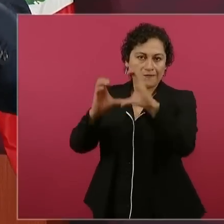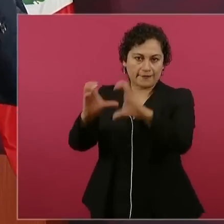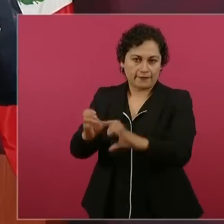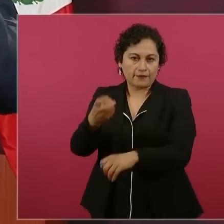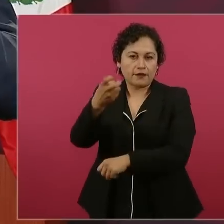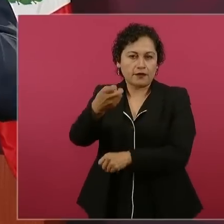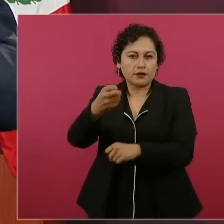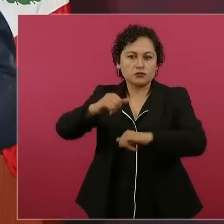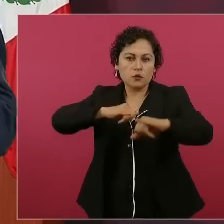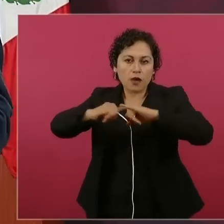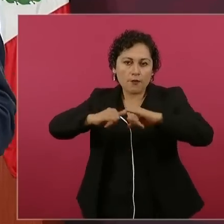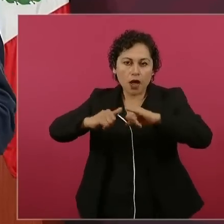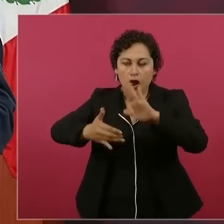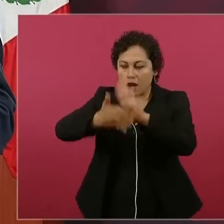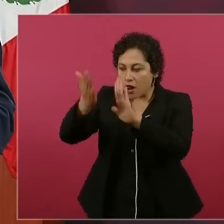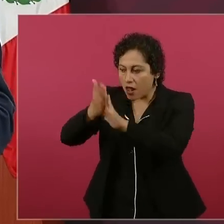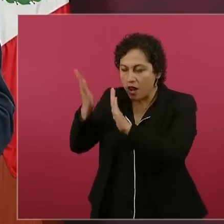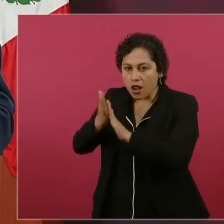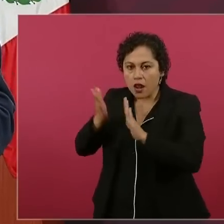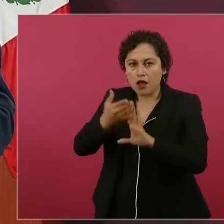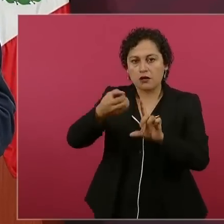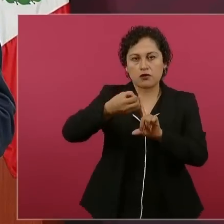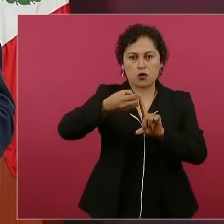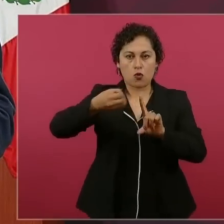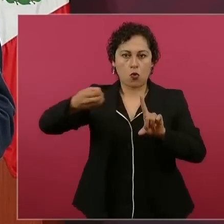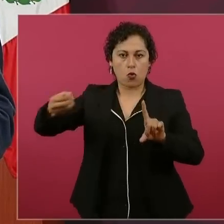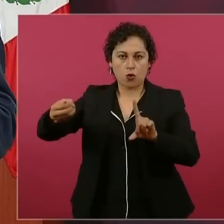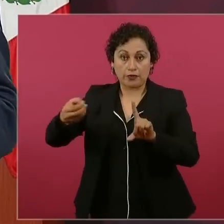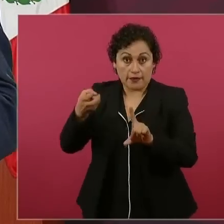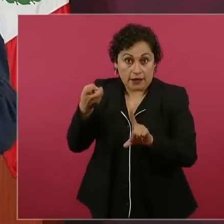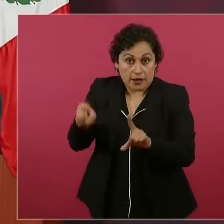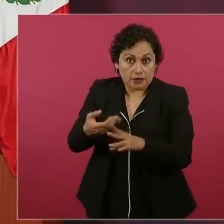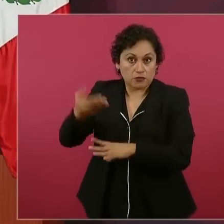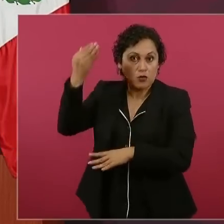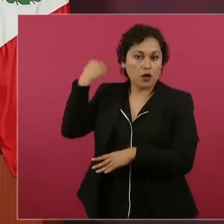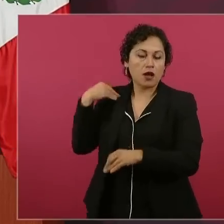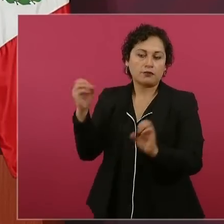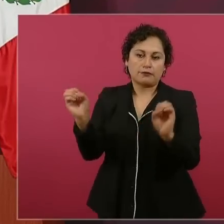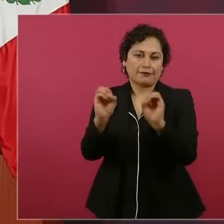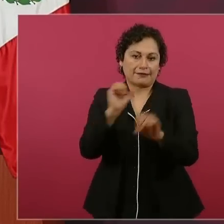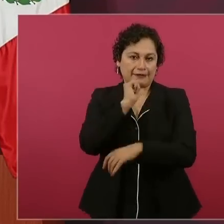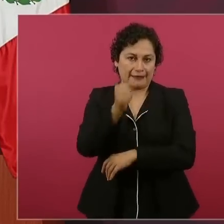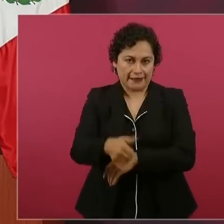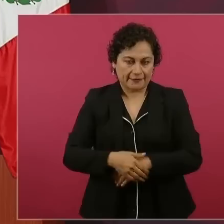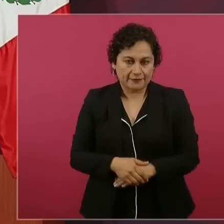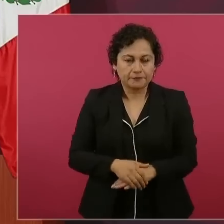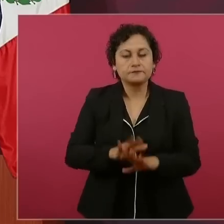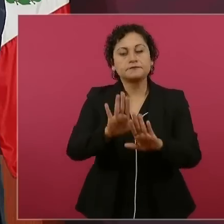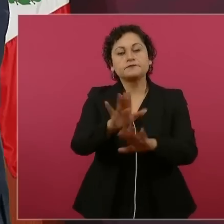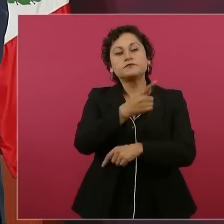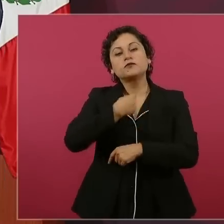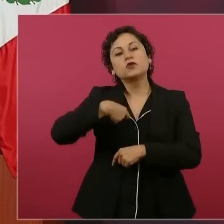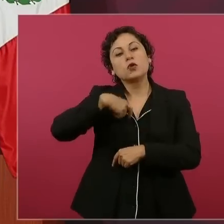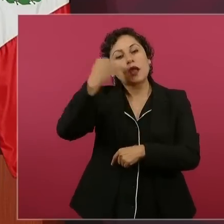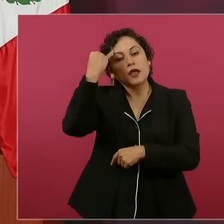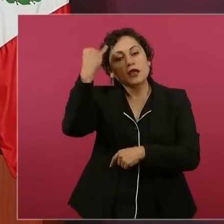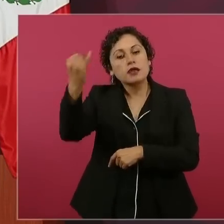ordenamiento que no existía. Vamos a dejar como 25